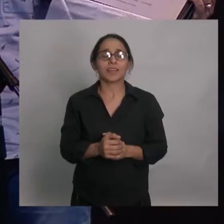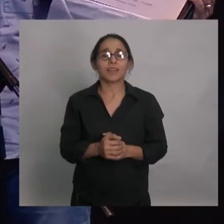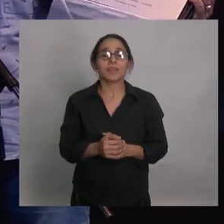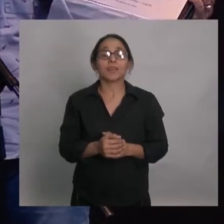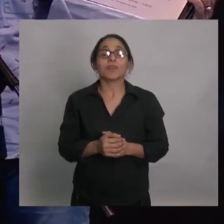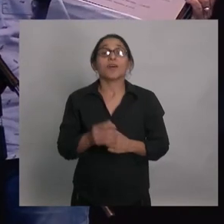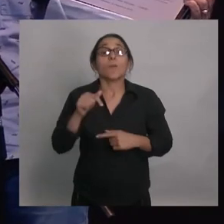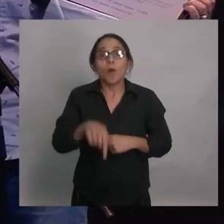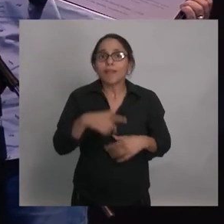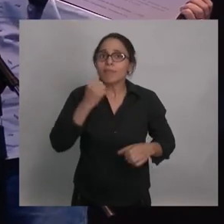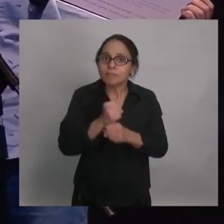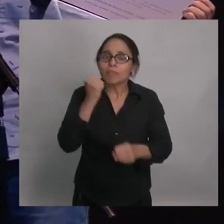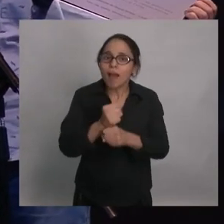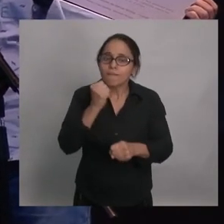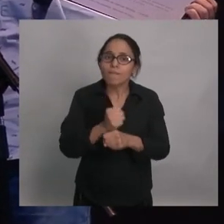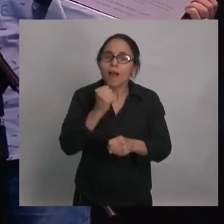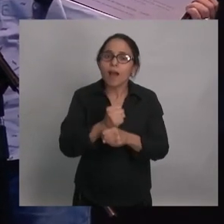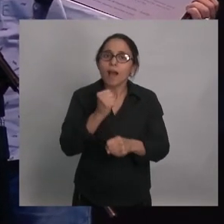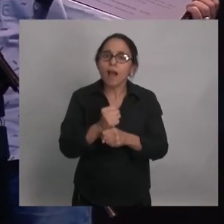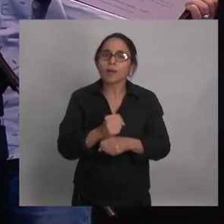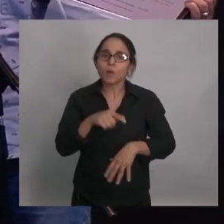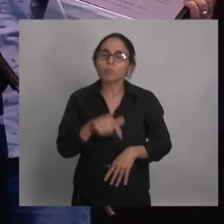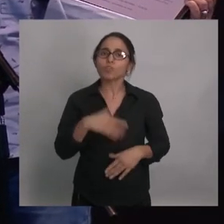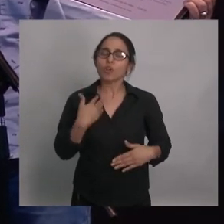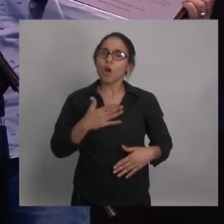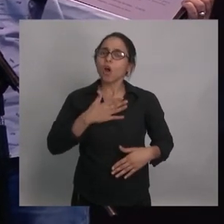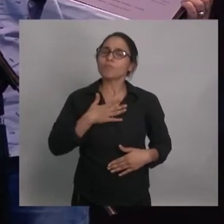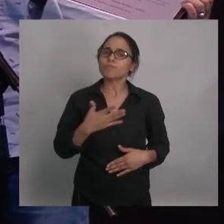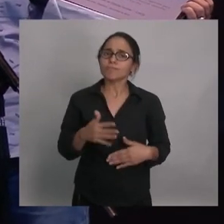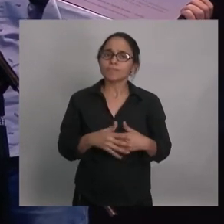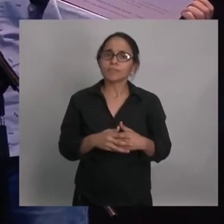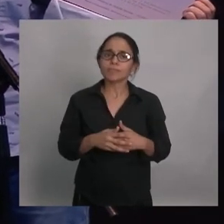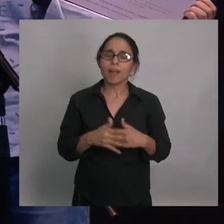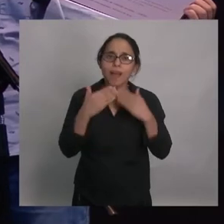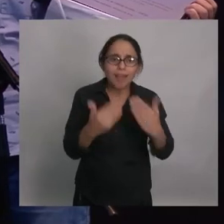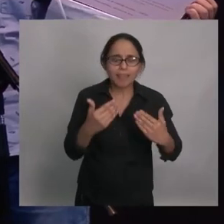espléndido galardón que nunca esperé